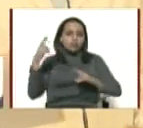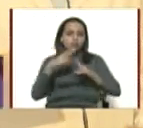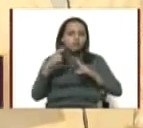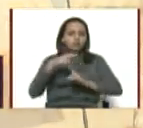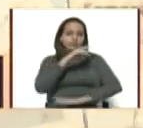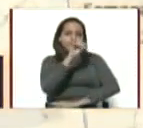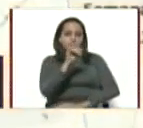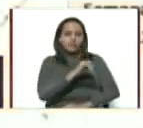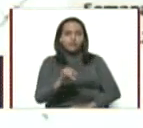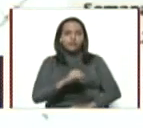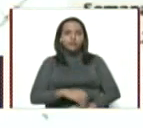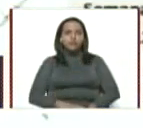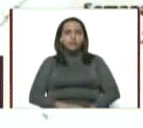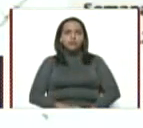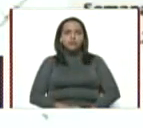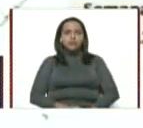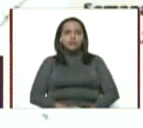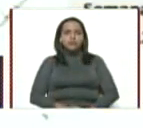Zulia.